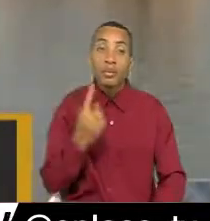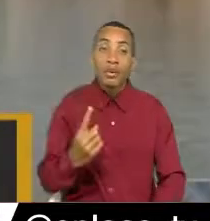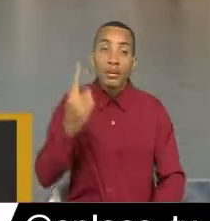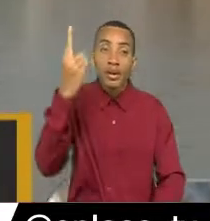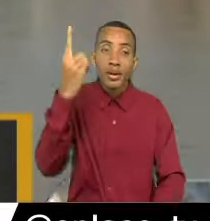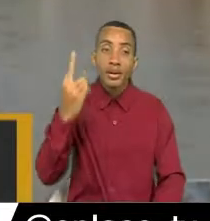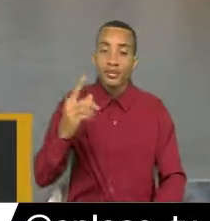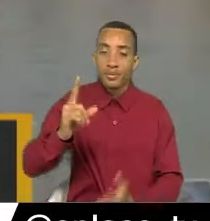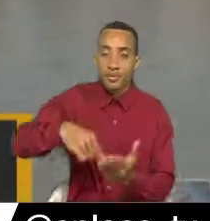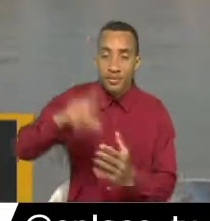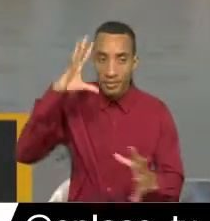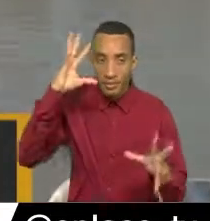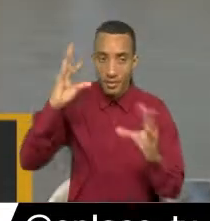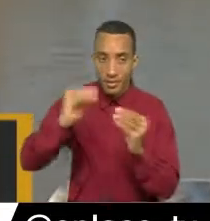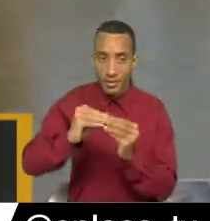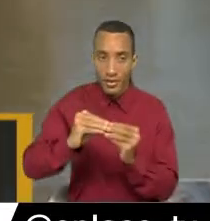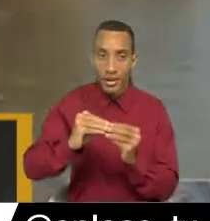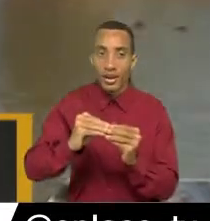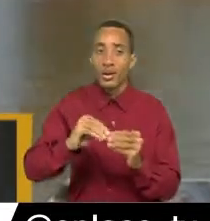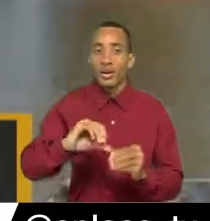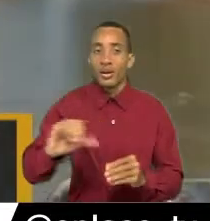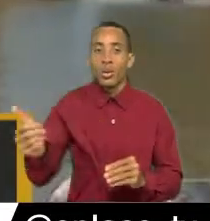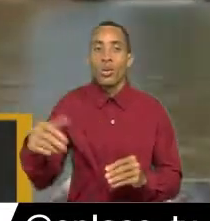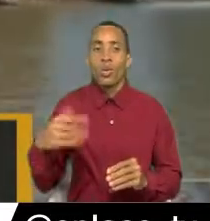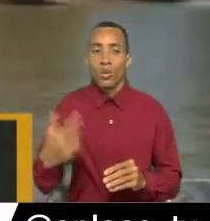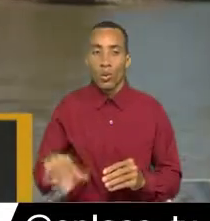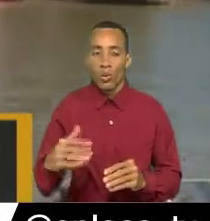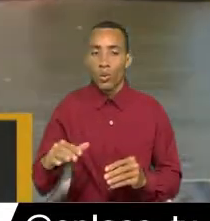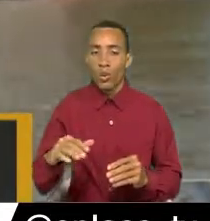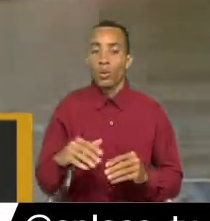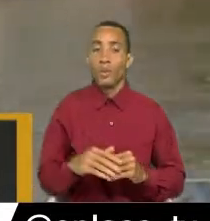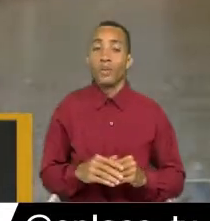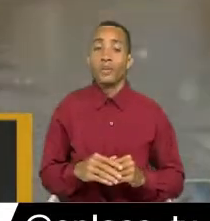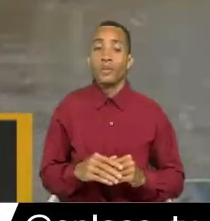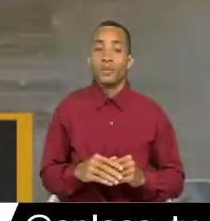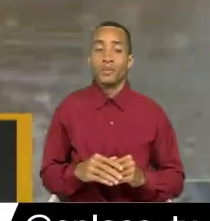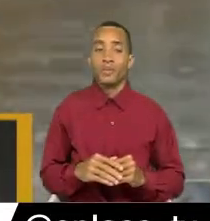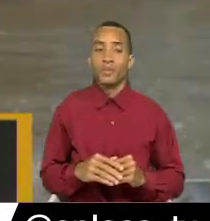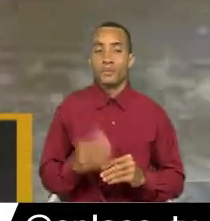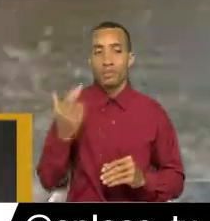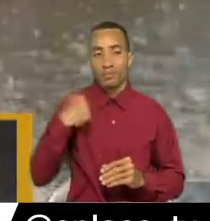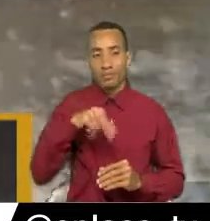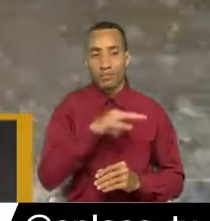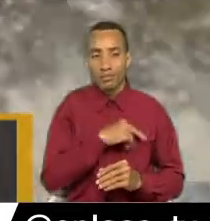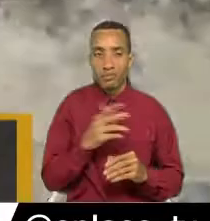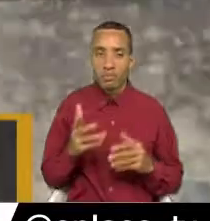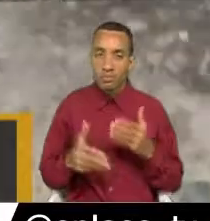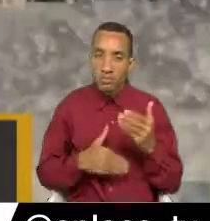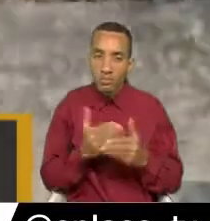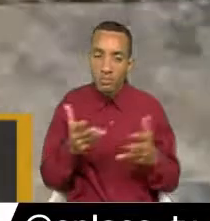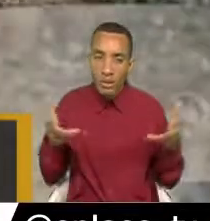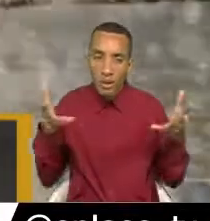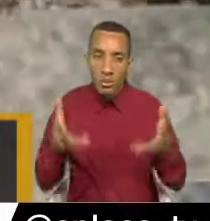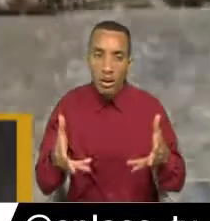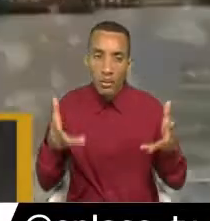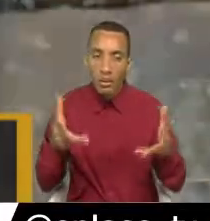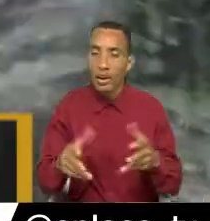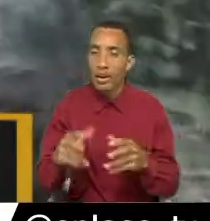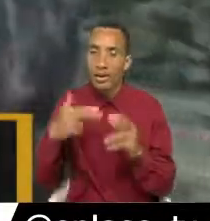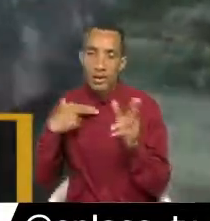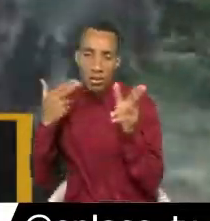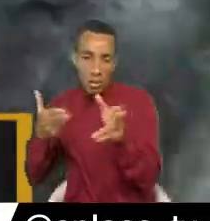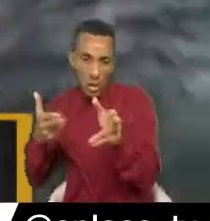el pacto municipal con la ART, con la Agencia de Renovación del Territorio. Venimos aportando a todo este proceso de reincorporación porque pensamos